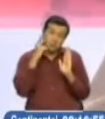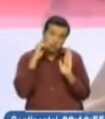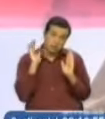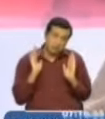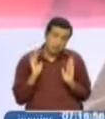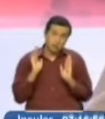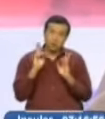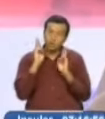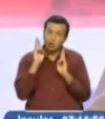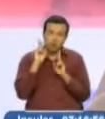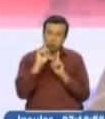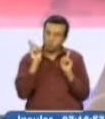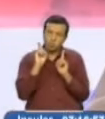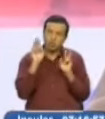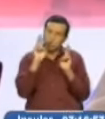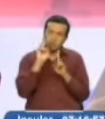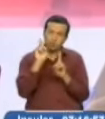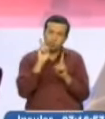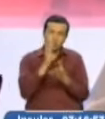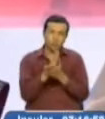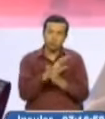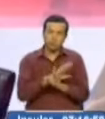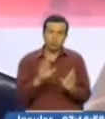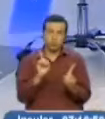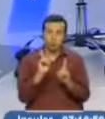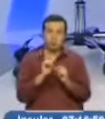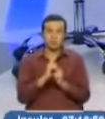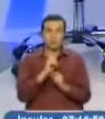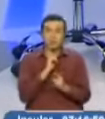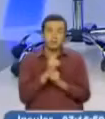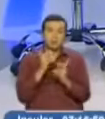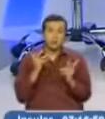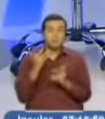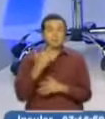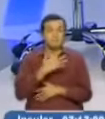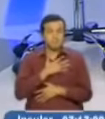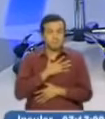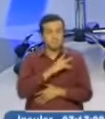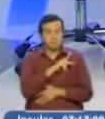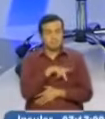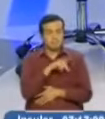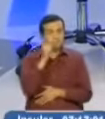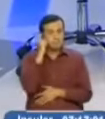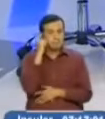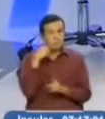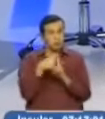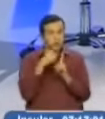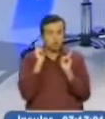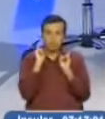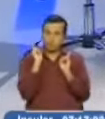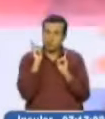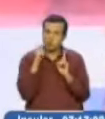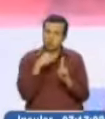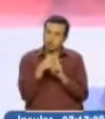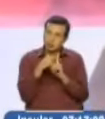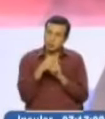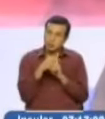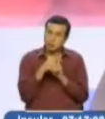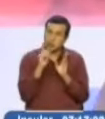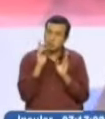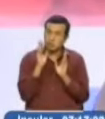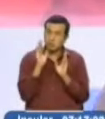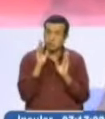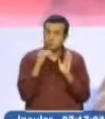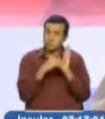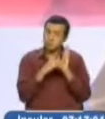verdad, espero que no se llegue a eso. No, pero todos esperamos que no se llegue. Pero yo sí, de todas maneras, yo no soy muy optimista y creo que ese es un mecanismo que hay que